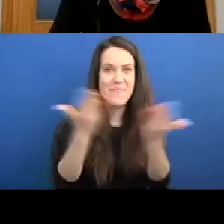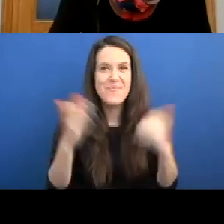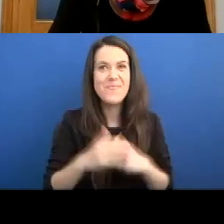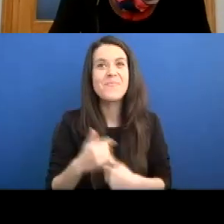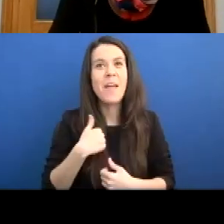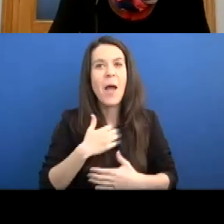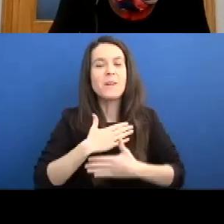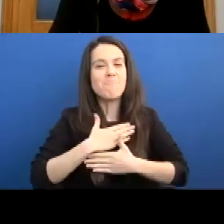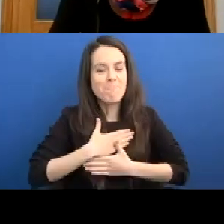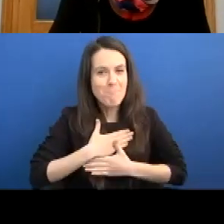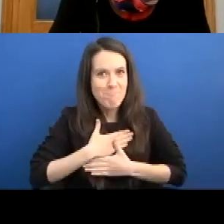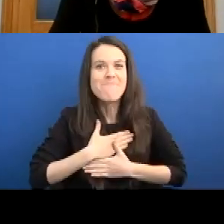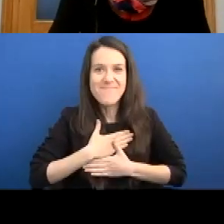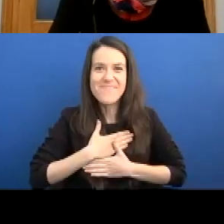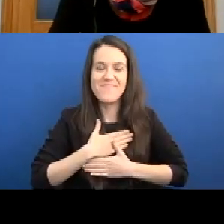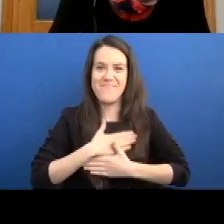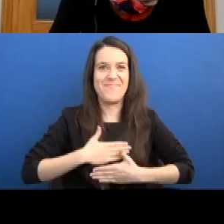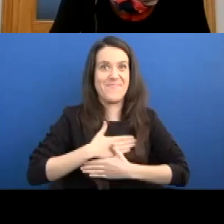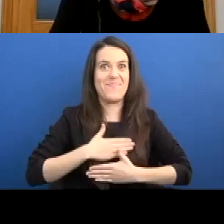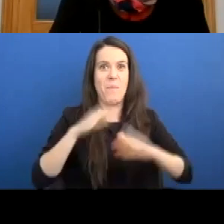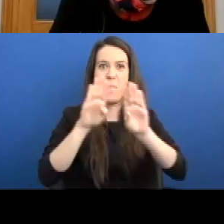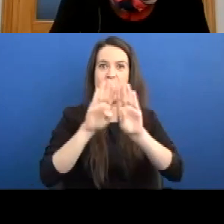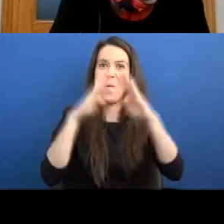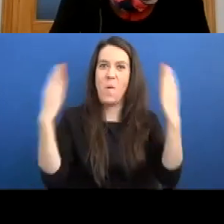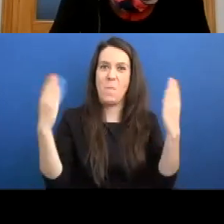acompañan. Es un placer para mí